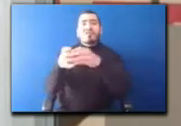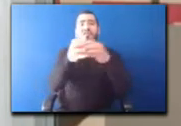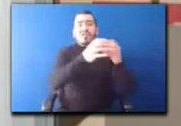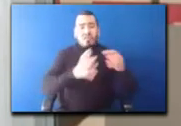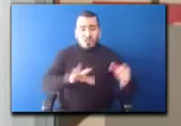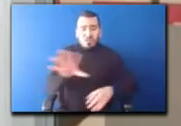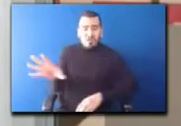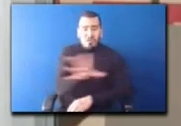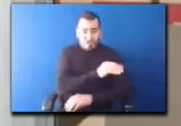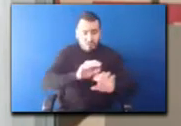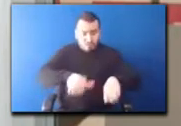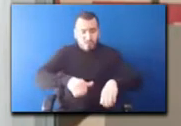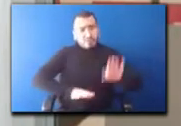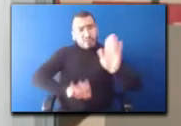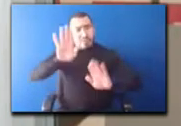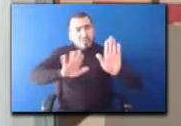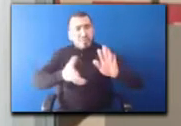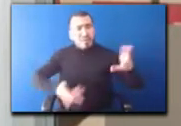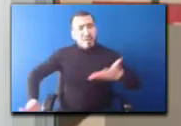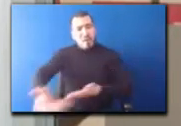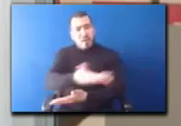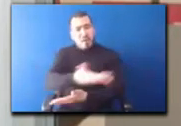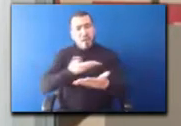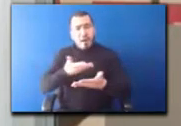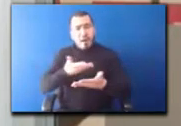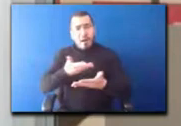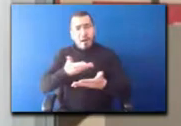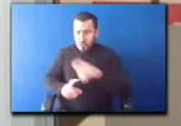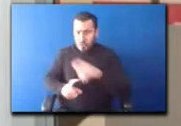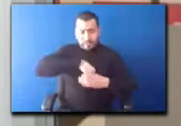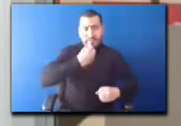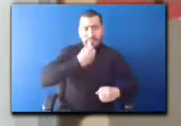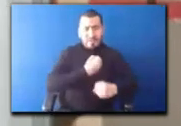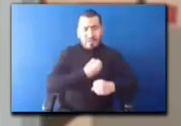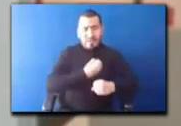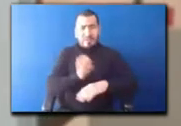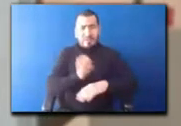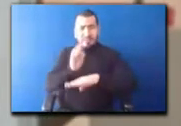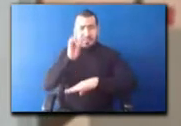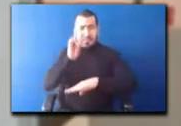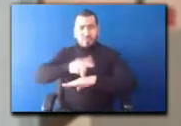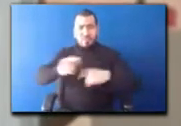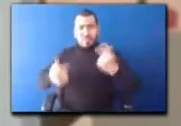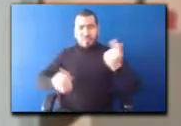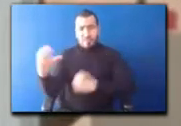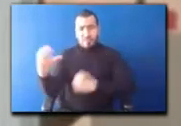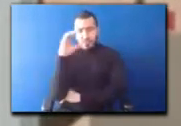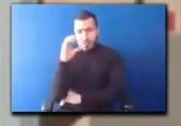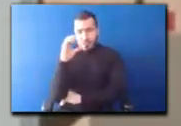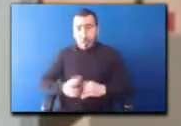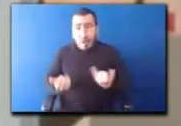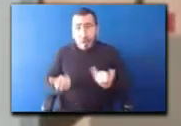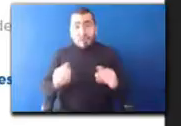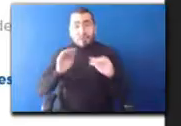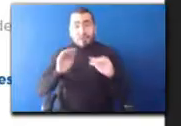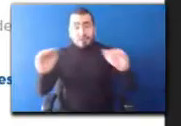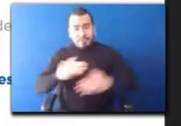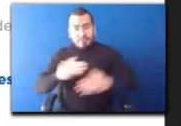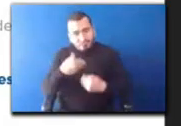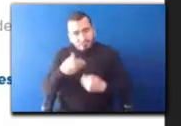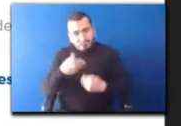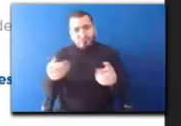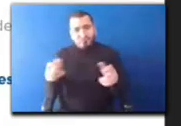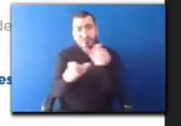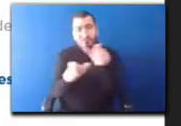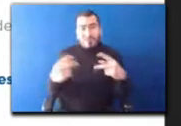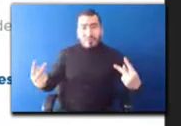personas interesadas en interactuar con los servidores públicos de la Superintendencia Financiera. Aprovechamos para enviar un saludo a quienes nos ven a